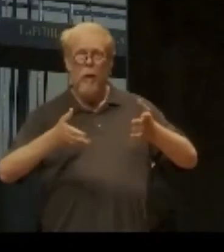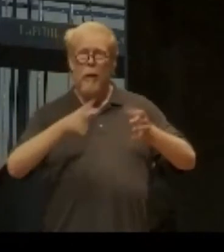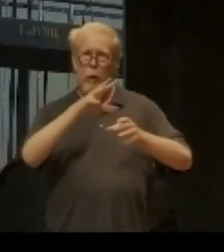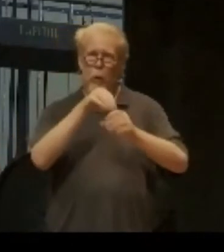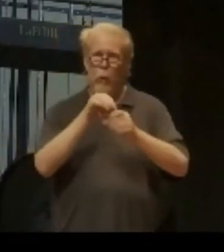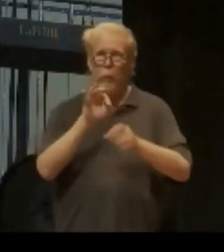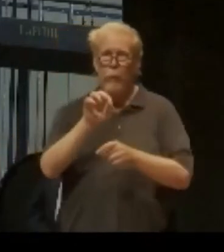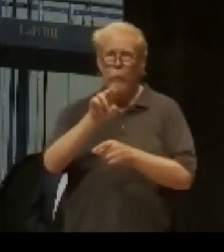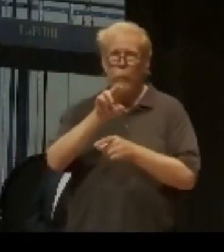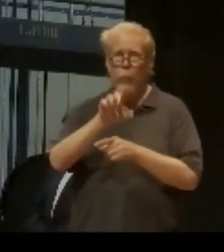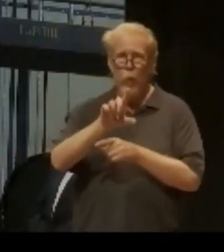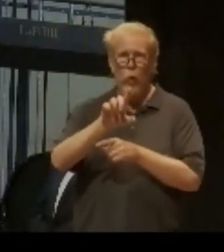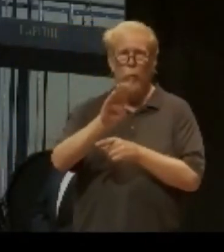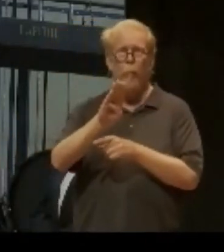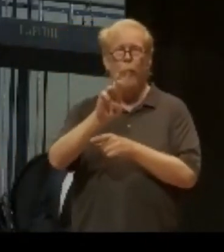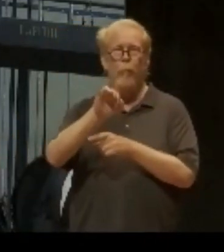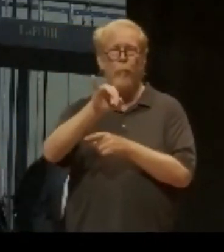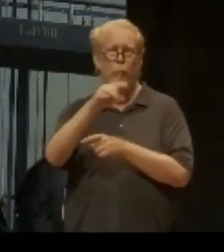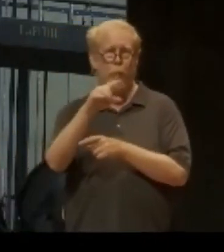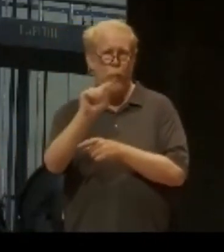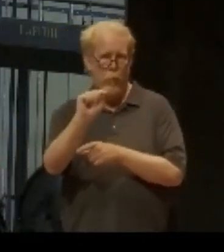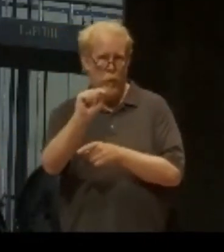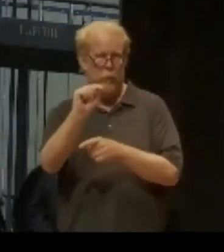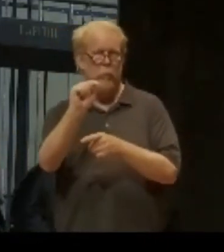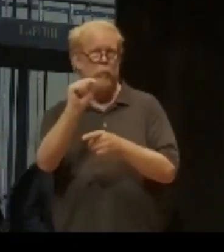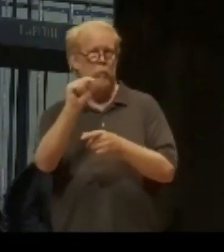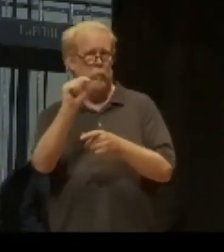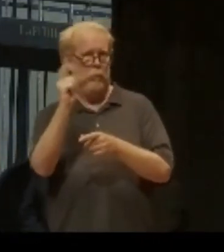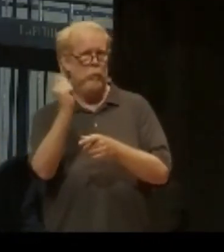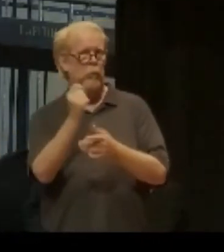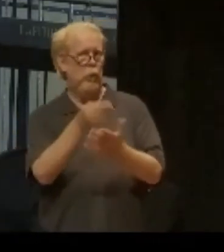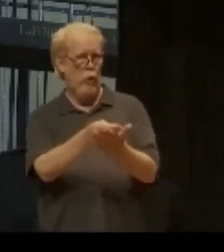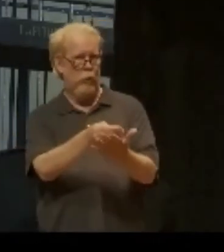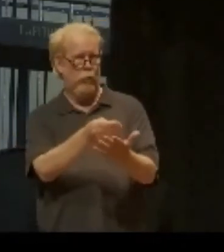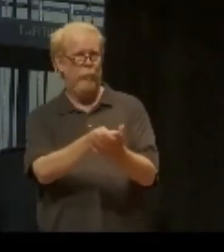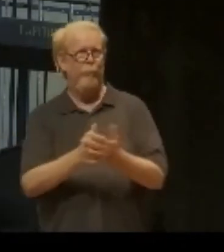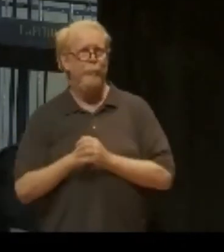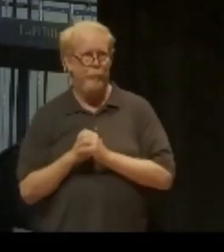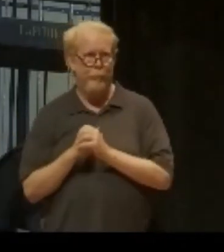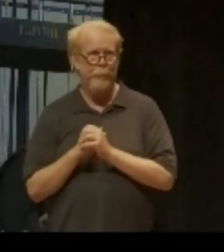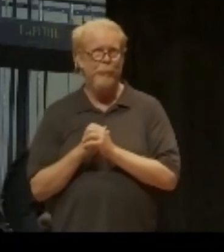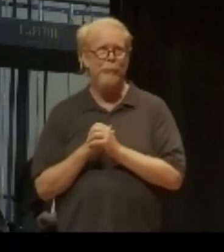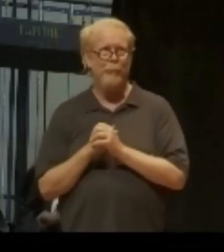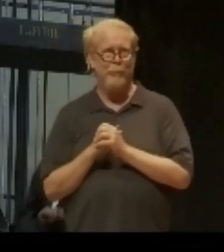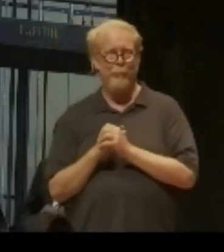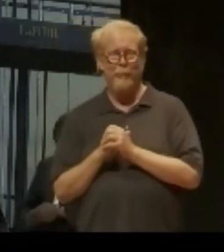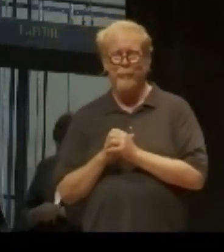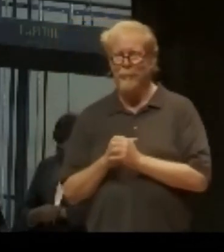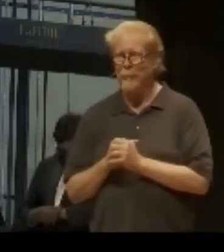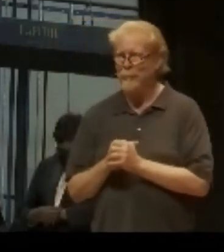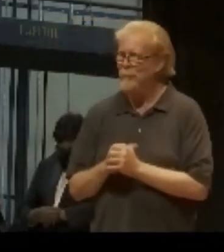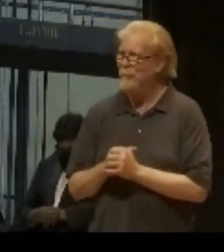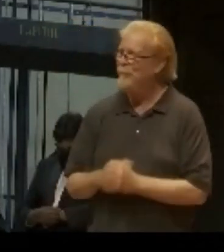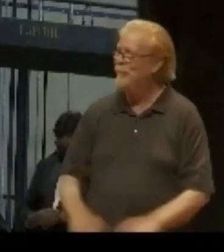una beca completa para la Universidad de Nueva York. Felicidades, Katrina.